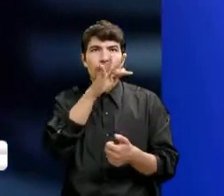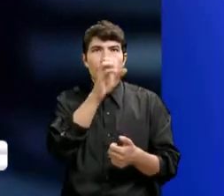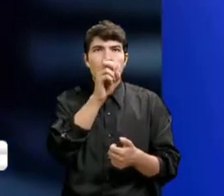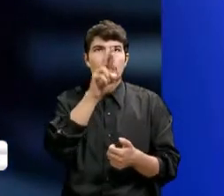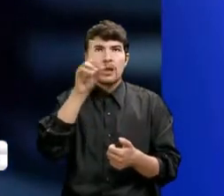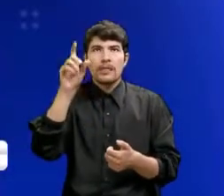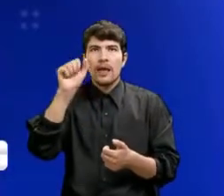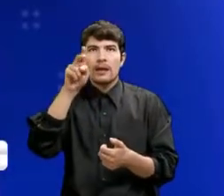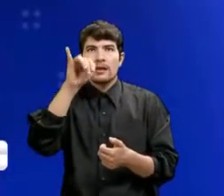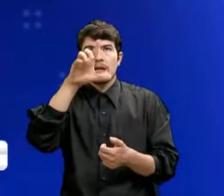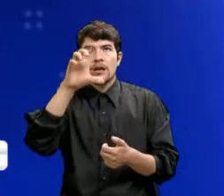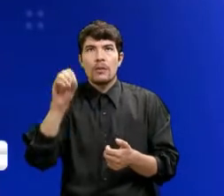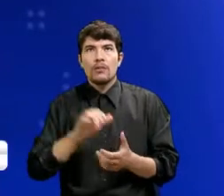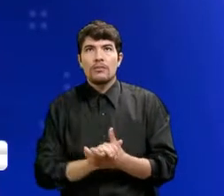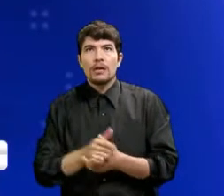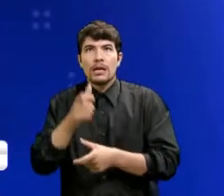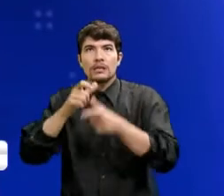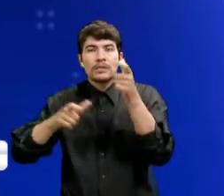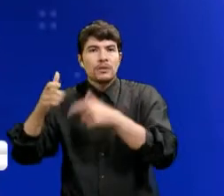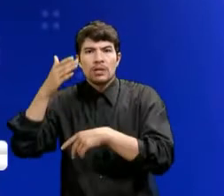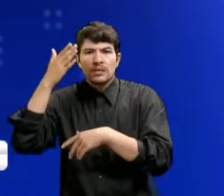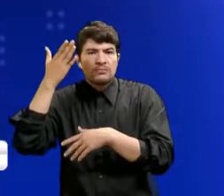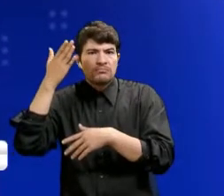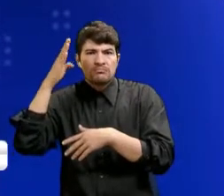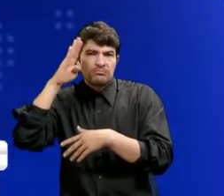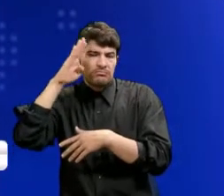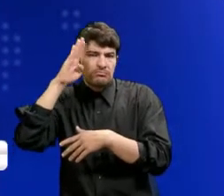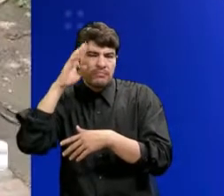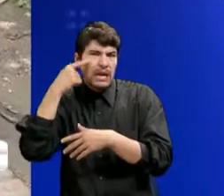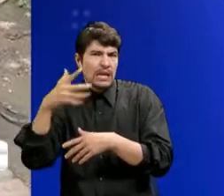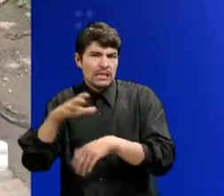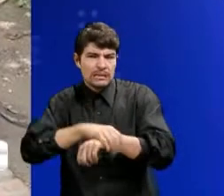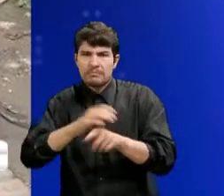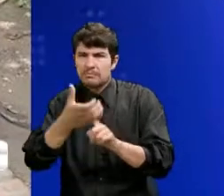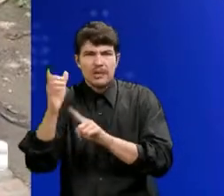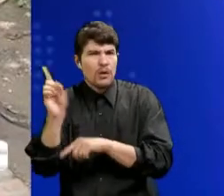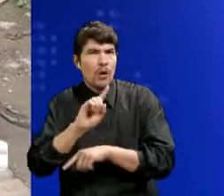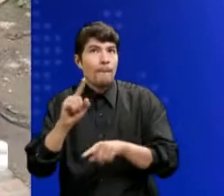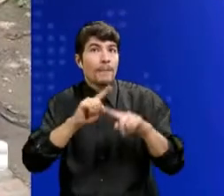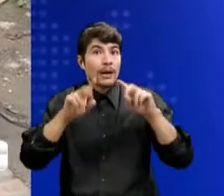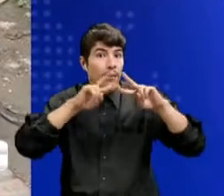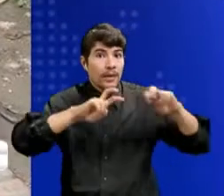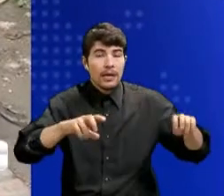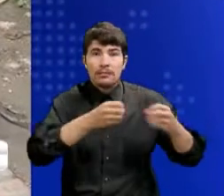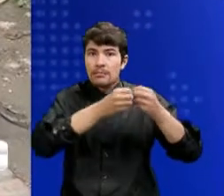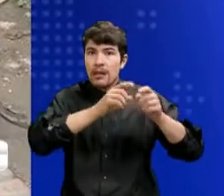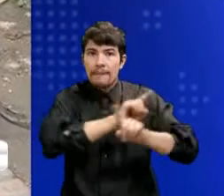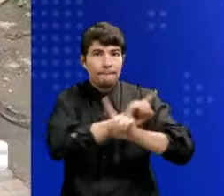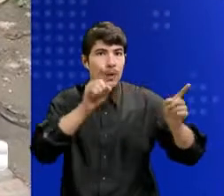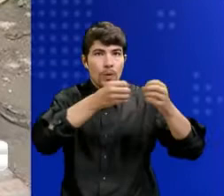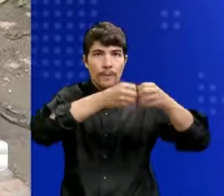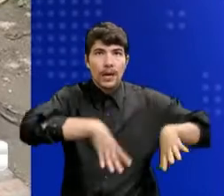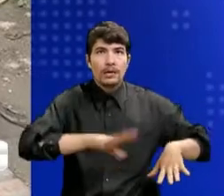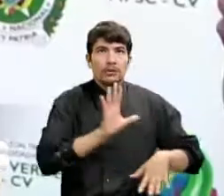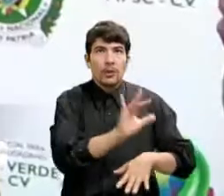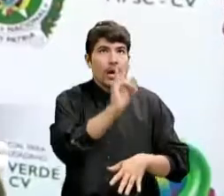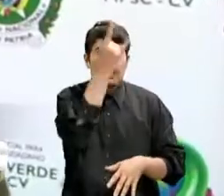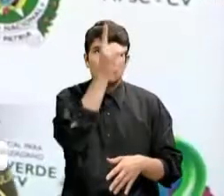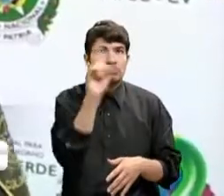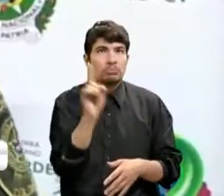gonzález las autoridades han descartado que se trata de un secuestro pero al parecer las investigaciones llevan a que tampoco sea una desaparición forzada